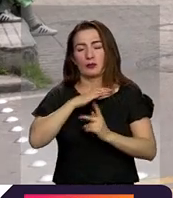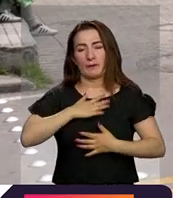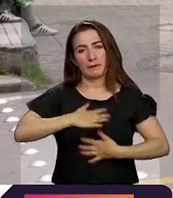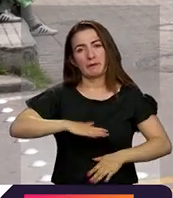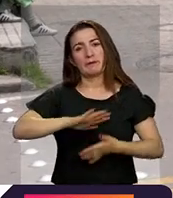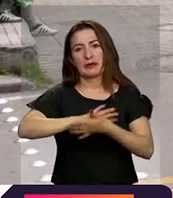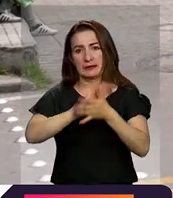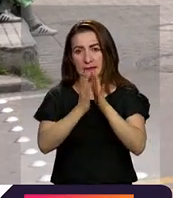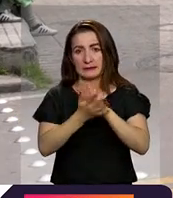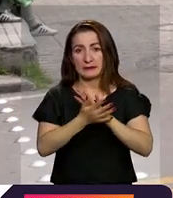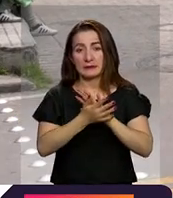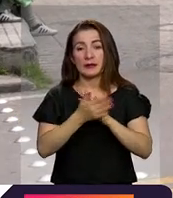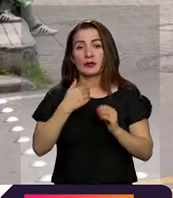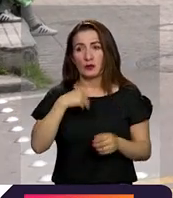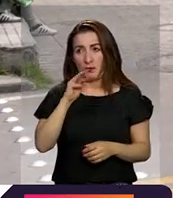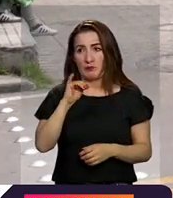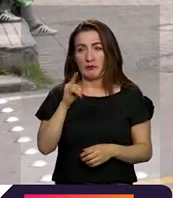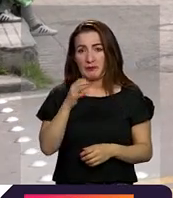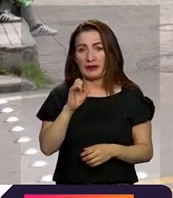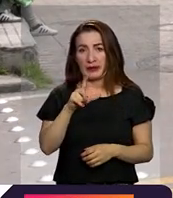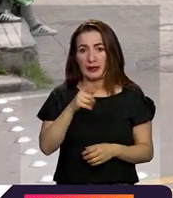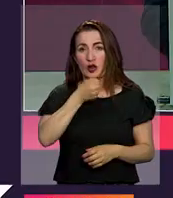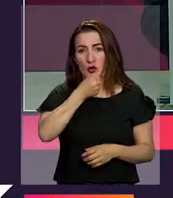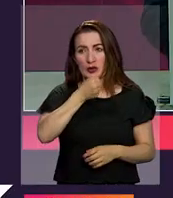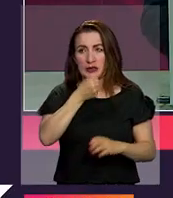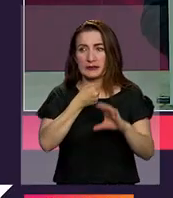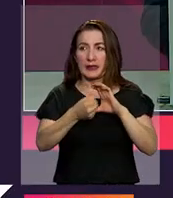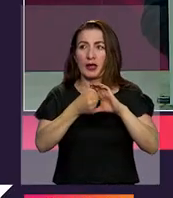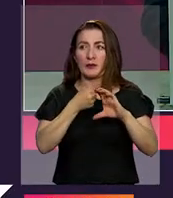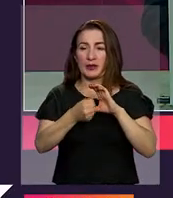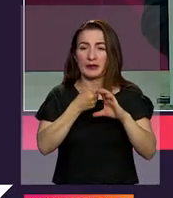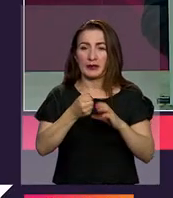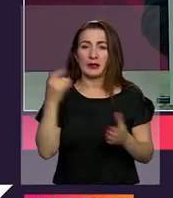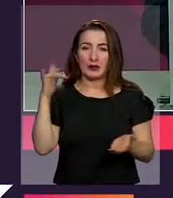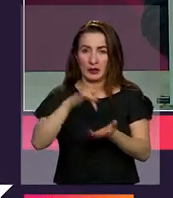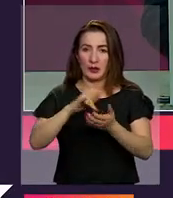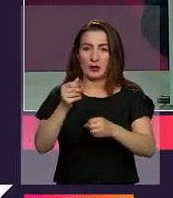pacífico. Miguel Ángel Cruz, Noticias Capital, desde la localidad Suba.